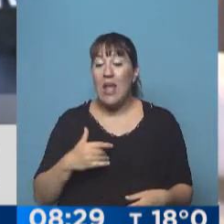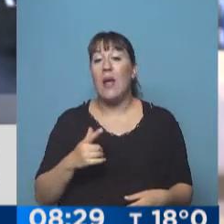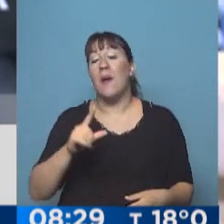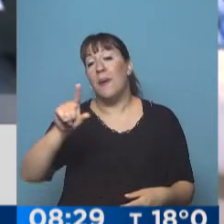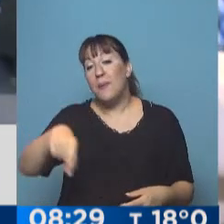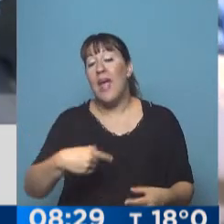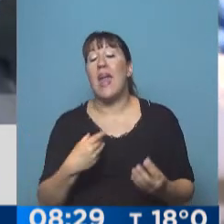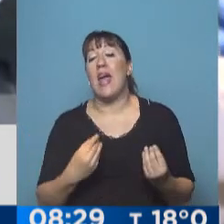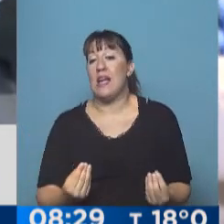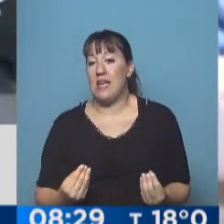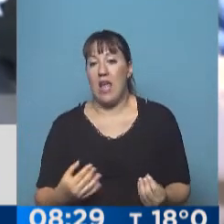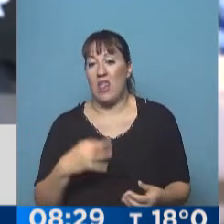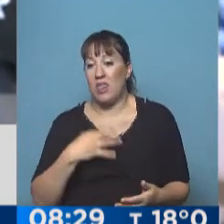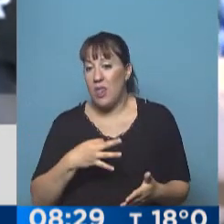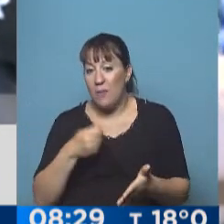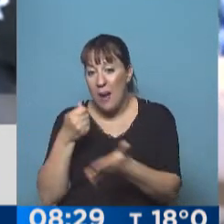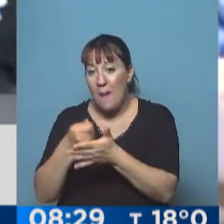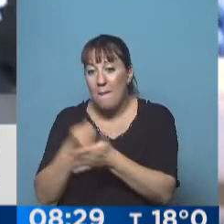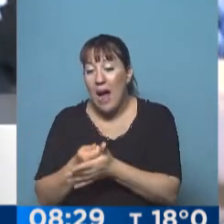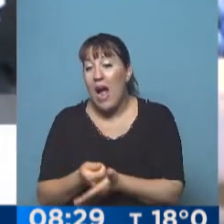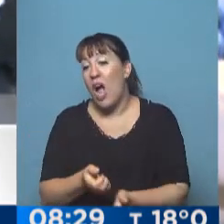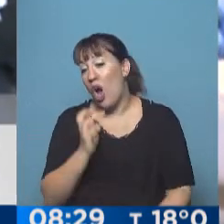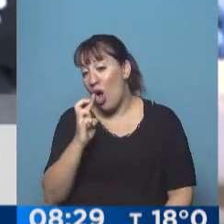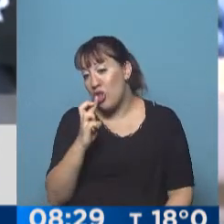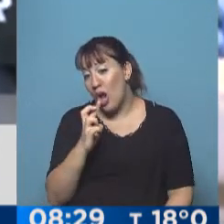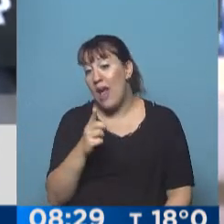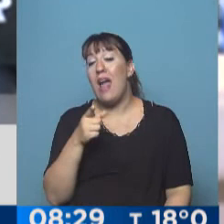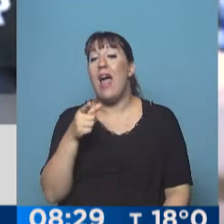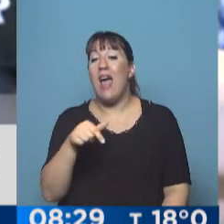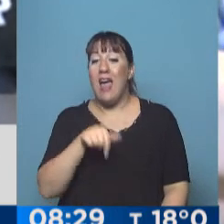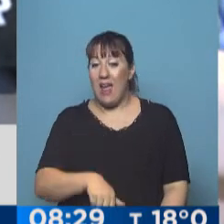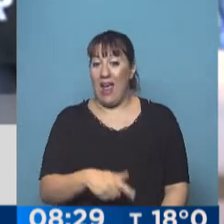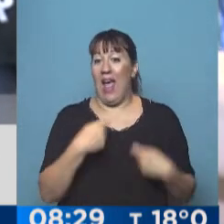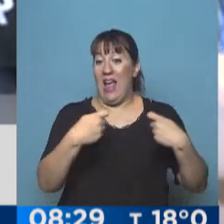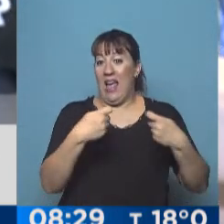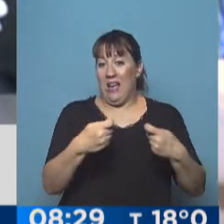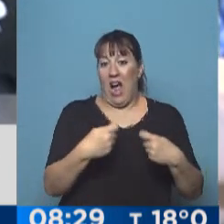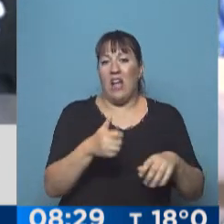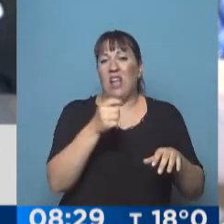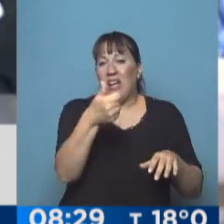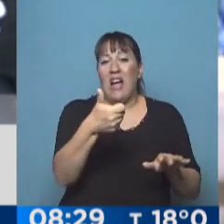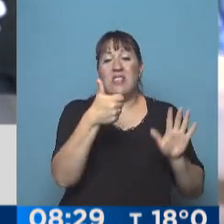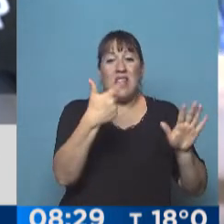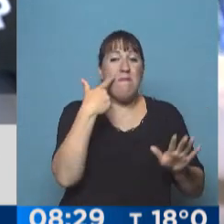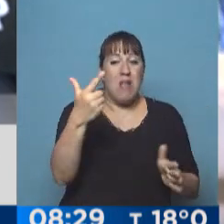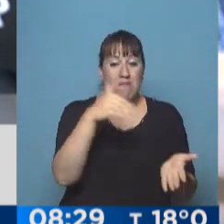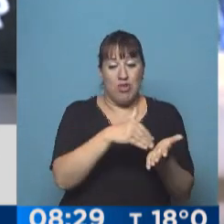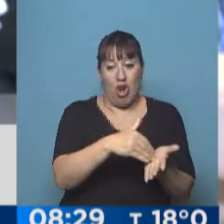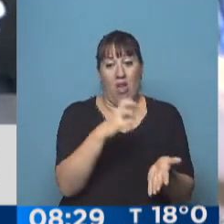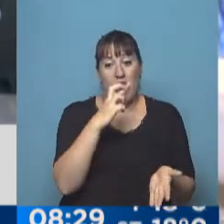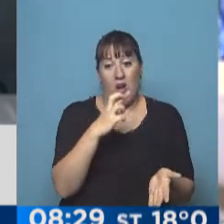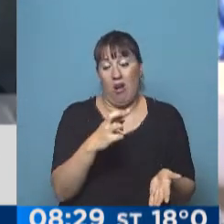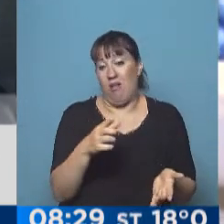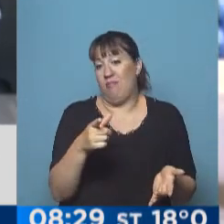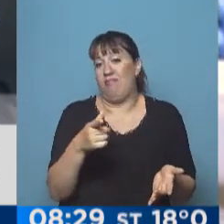que hay que pagarlo con divisas y ese déficit que esta vez debe estar desde cercano a los 6 mil millones de dólares por supuesto nos tira